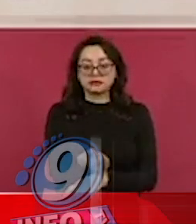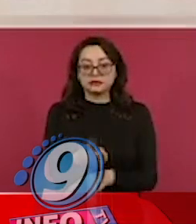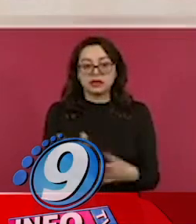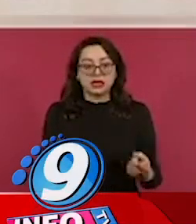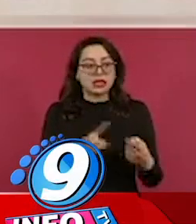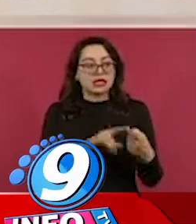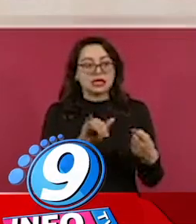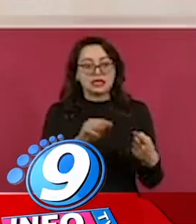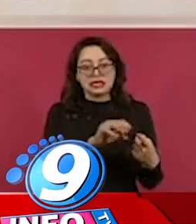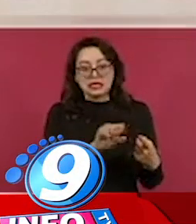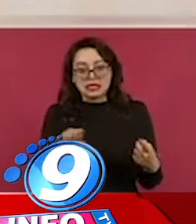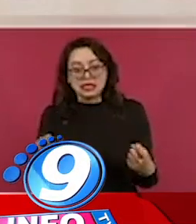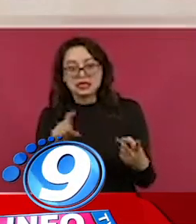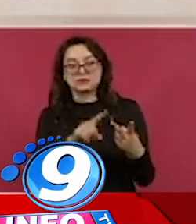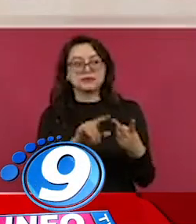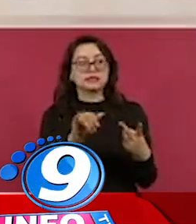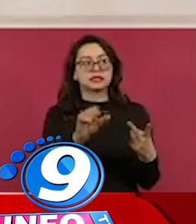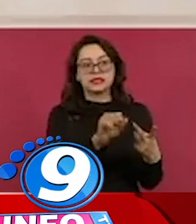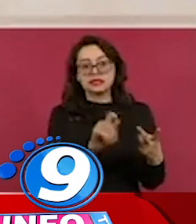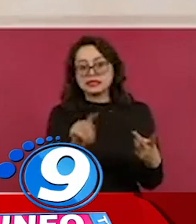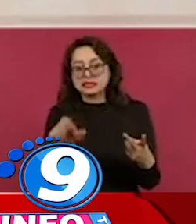seguro médico